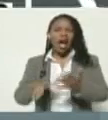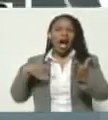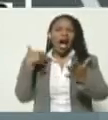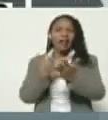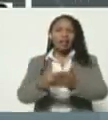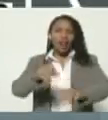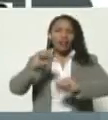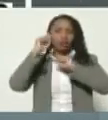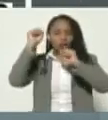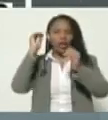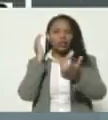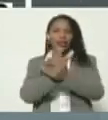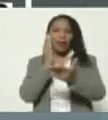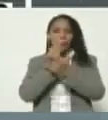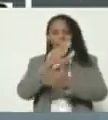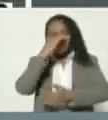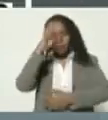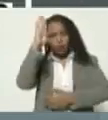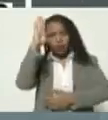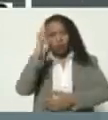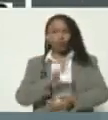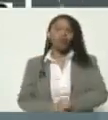la victoria siempre!